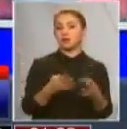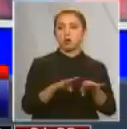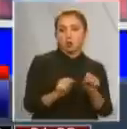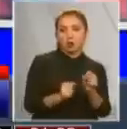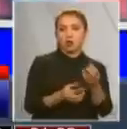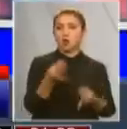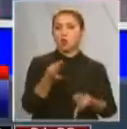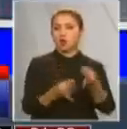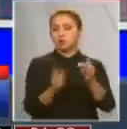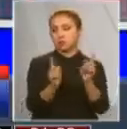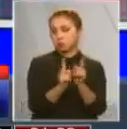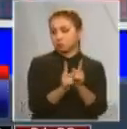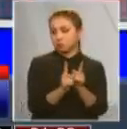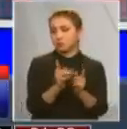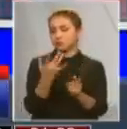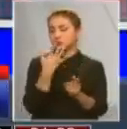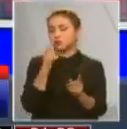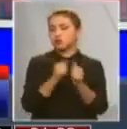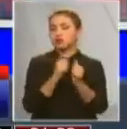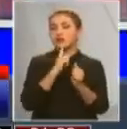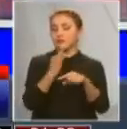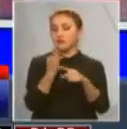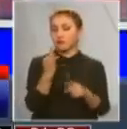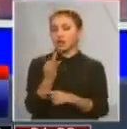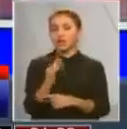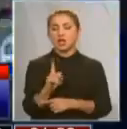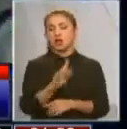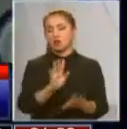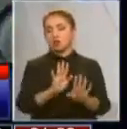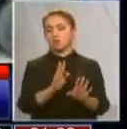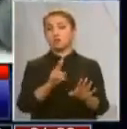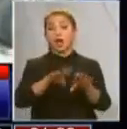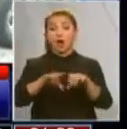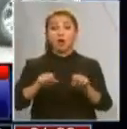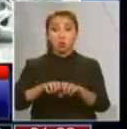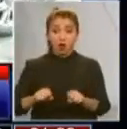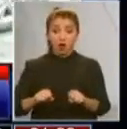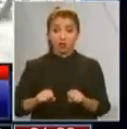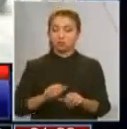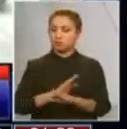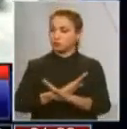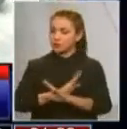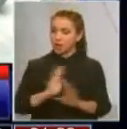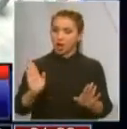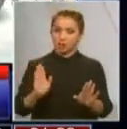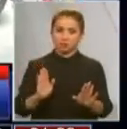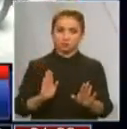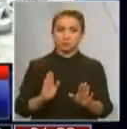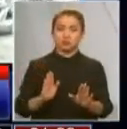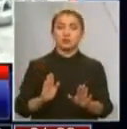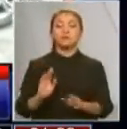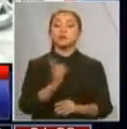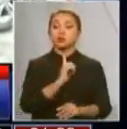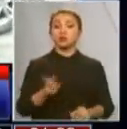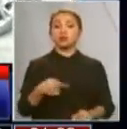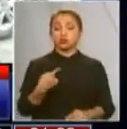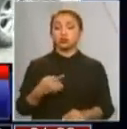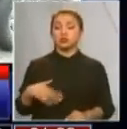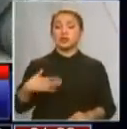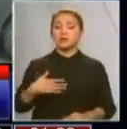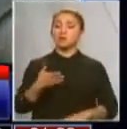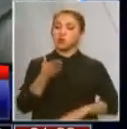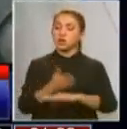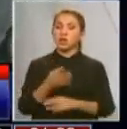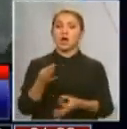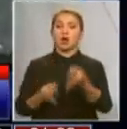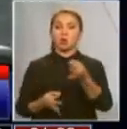o un juicio abreviado eventualmente con la Fiscalía? No, mire, acuerdos por ningún motivo. Nosotros vamos a ir a